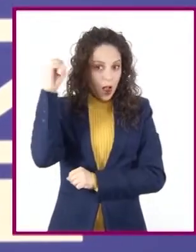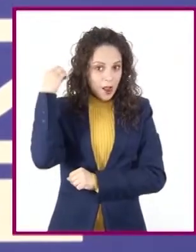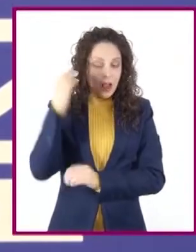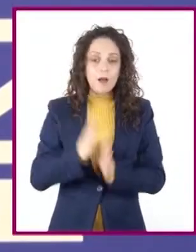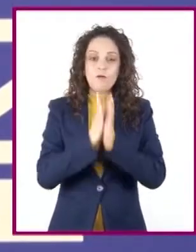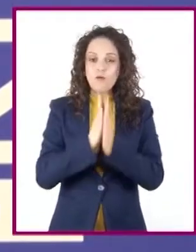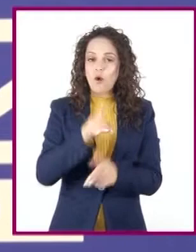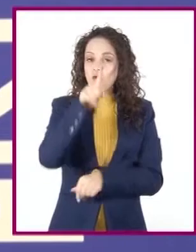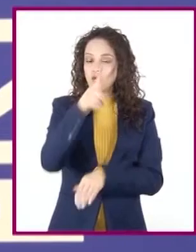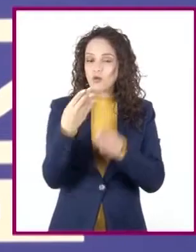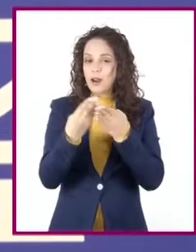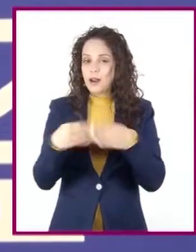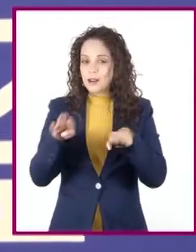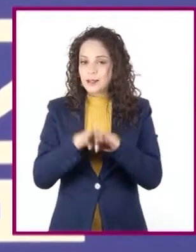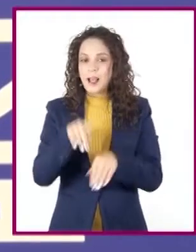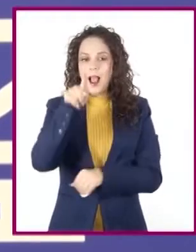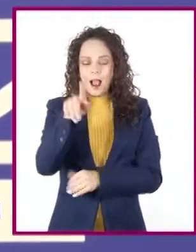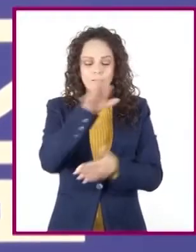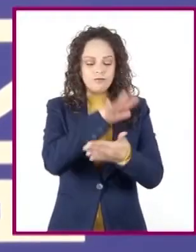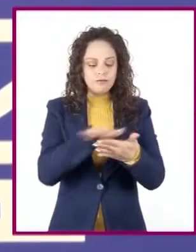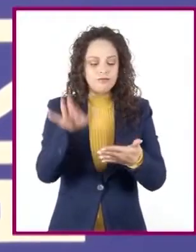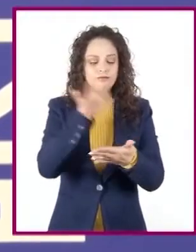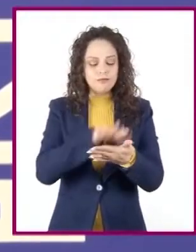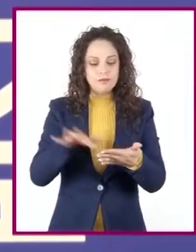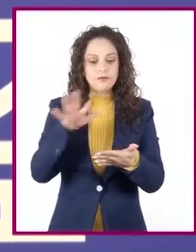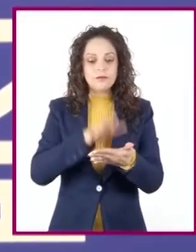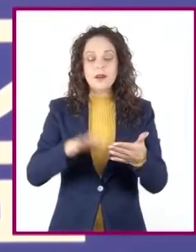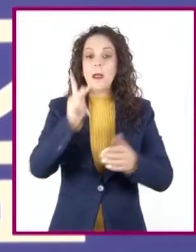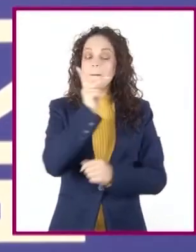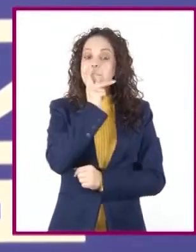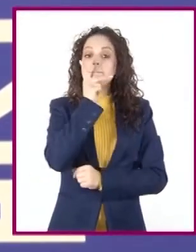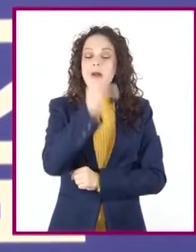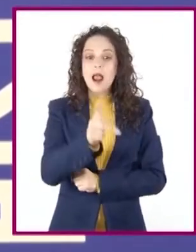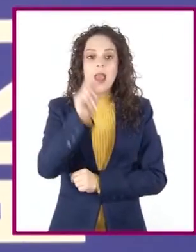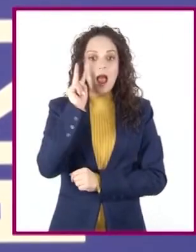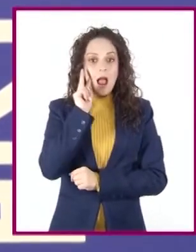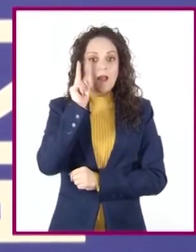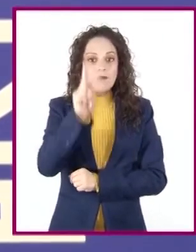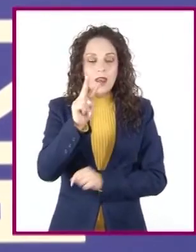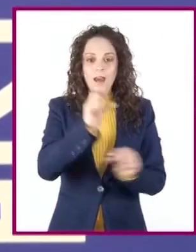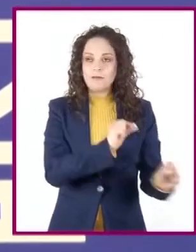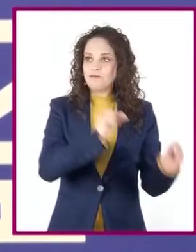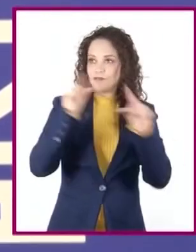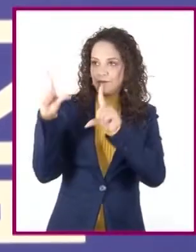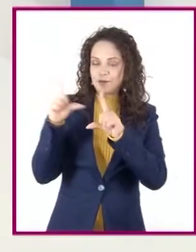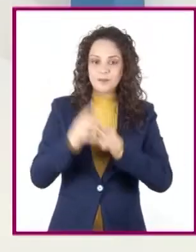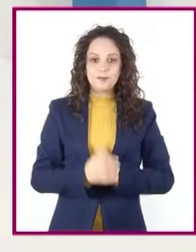casas me acompañen leyendo en voz alta las palabras que aparezcan en la pantalla.